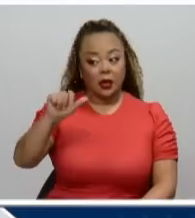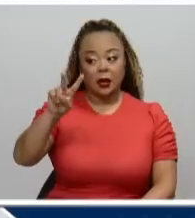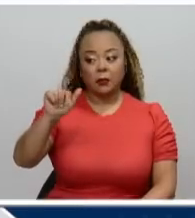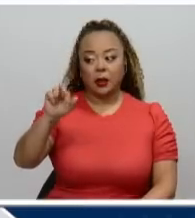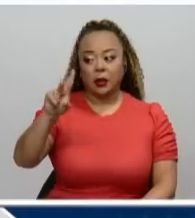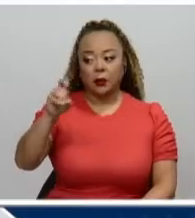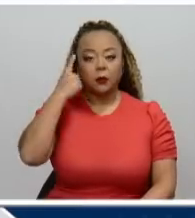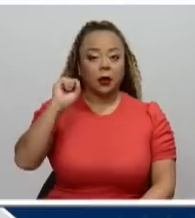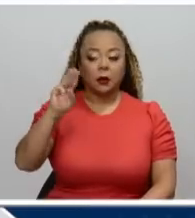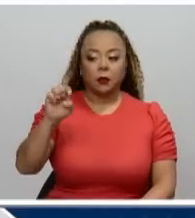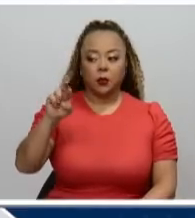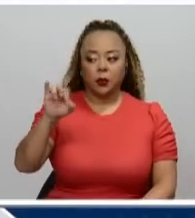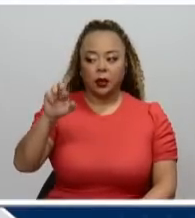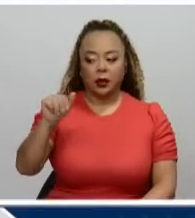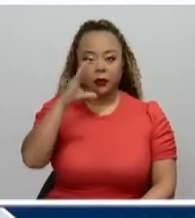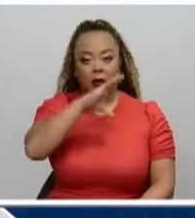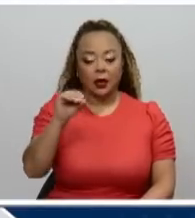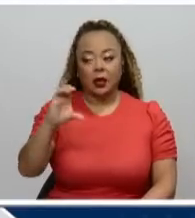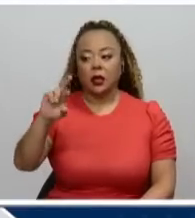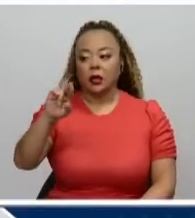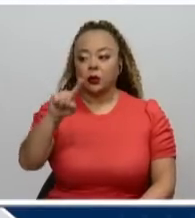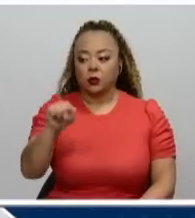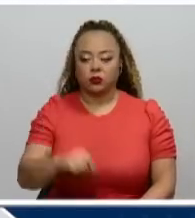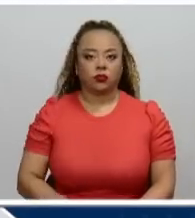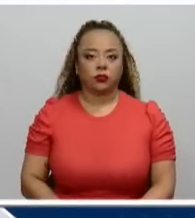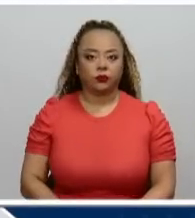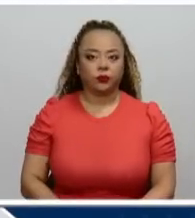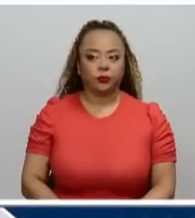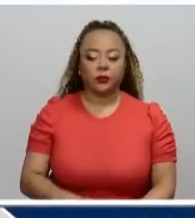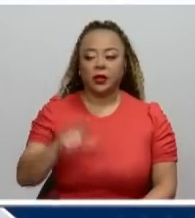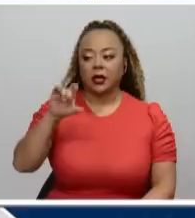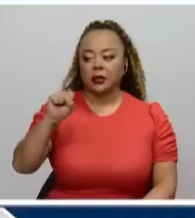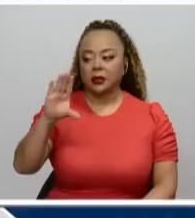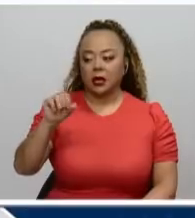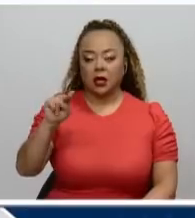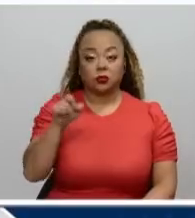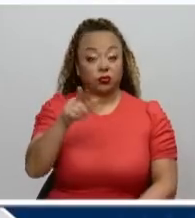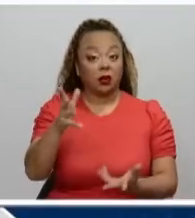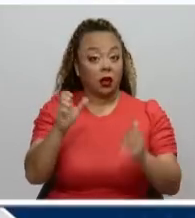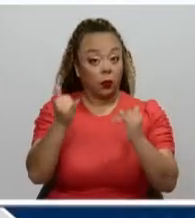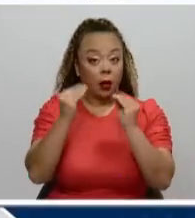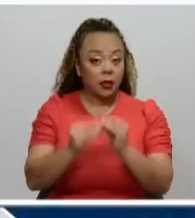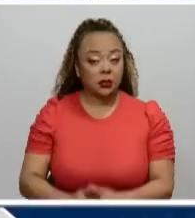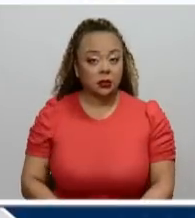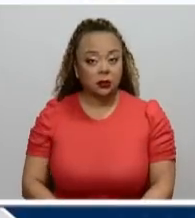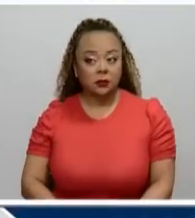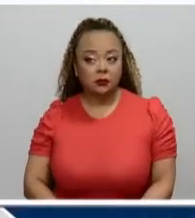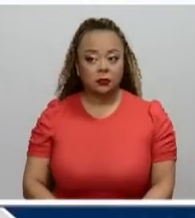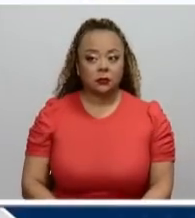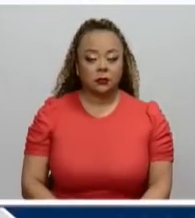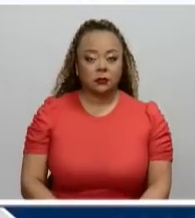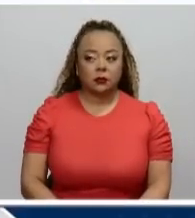Alvarado para Leo Moreira para Aarón cruz para lizcano si quiere usted que juega más lescano